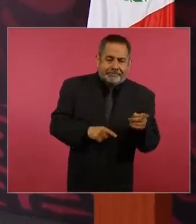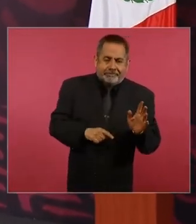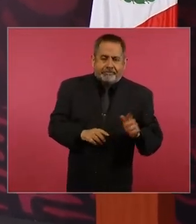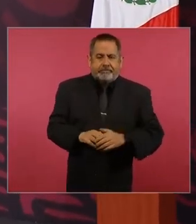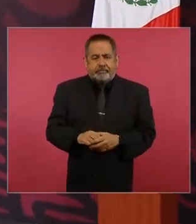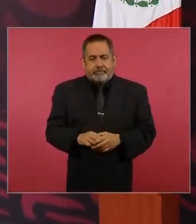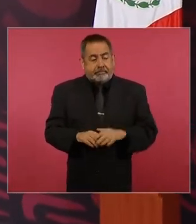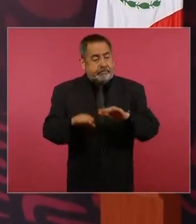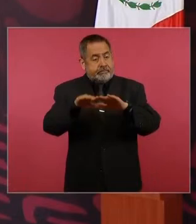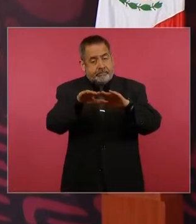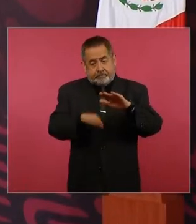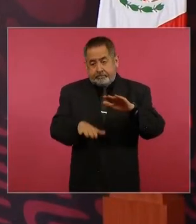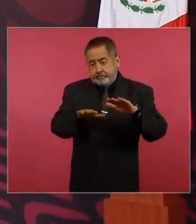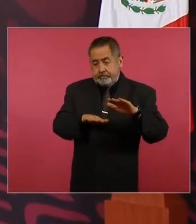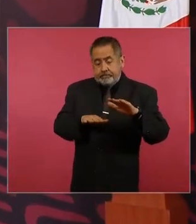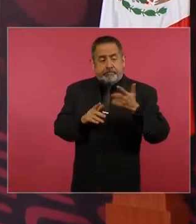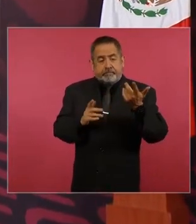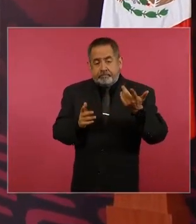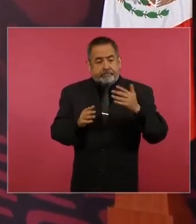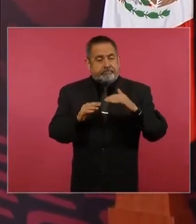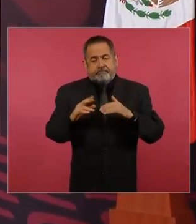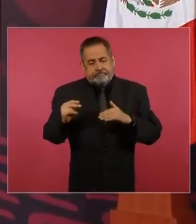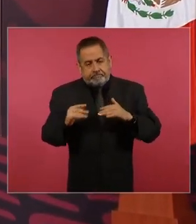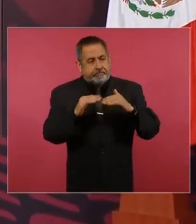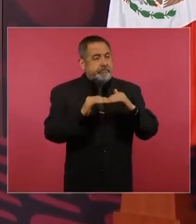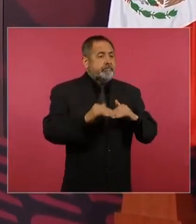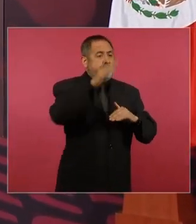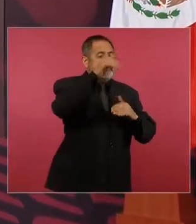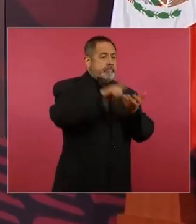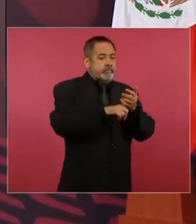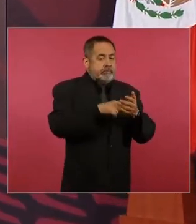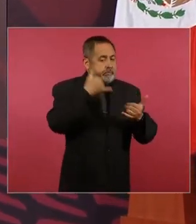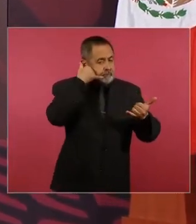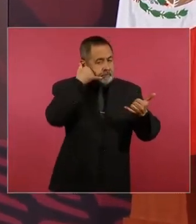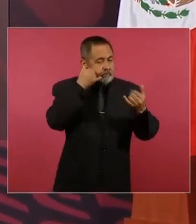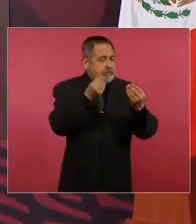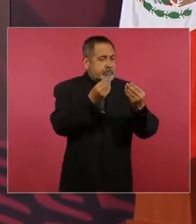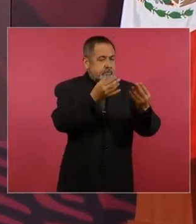y de la clase media hacia arriba es donde hay más teléfono.